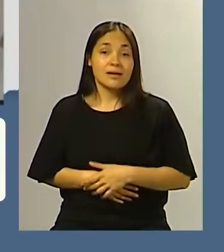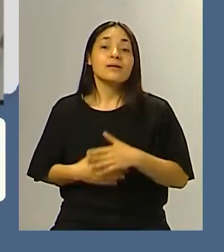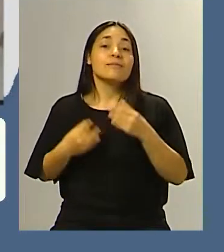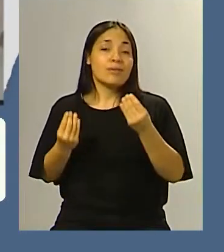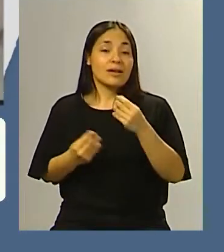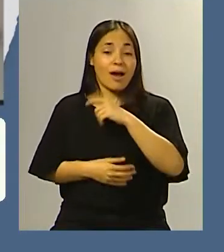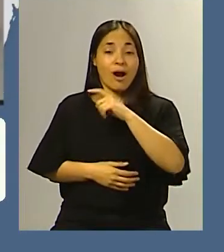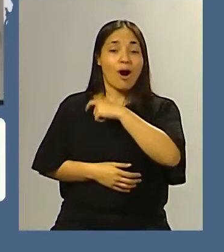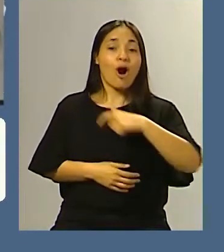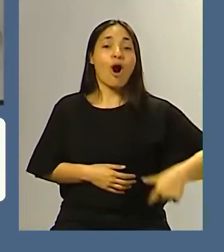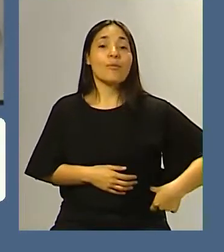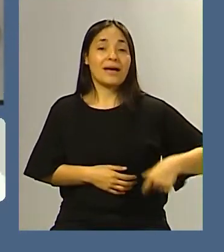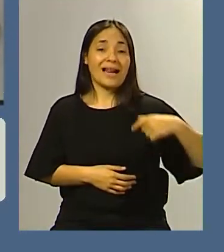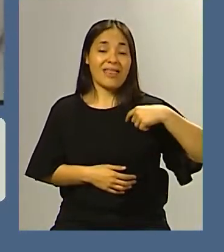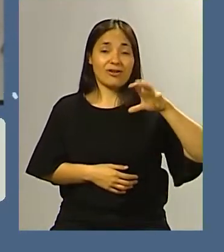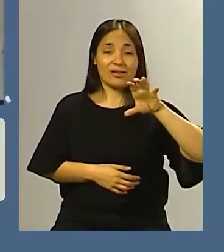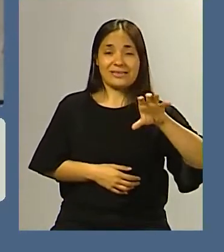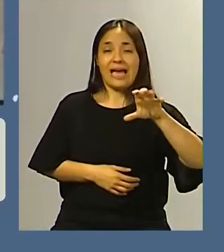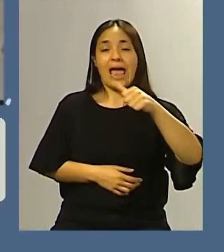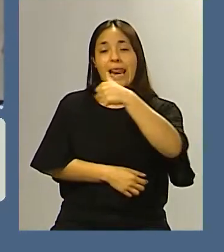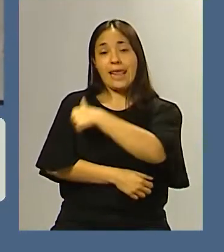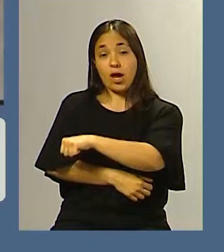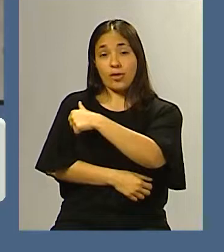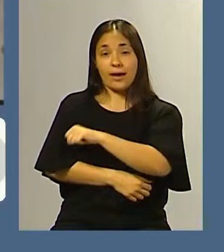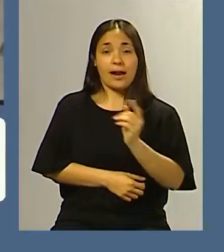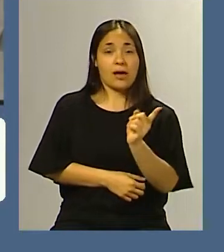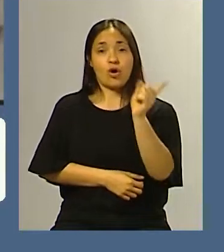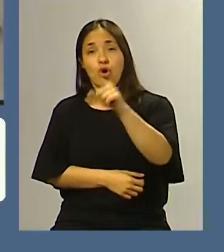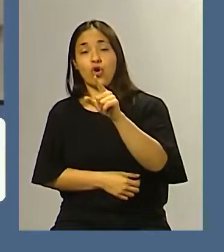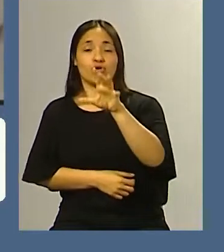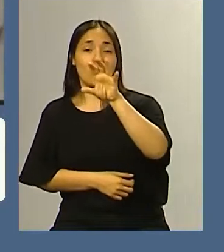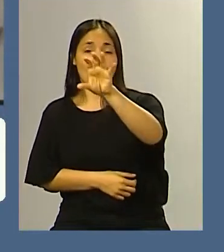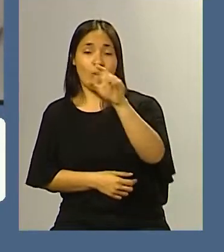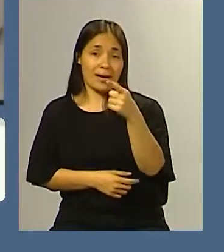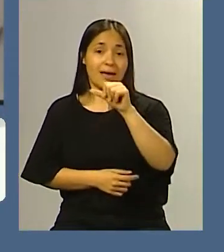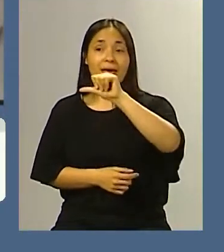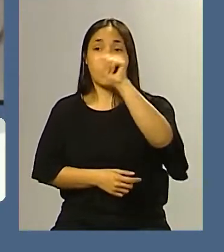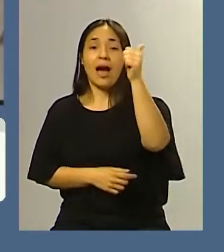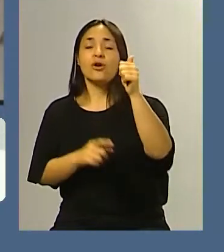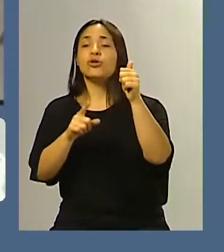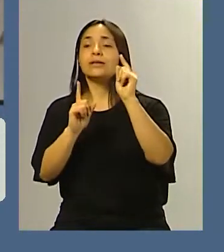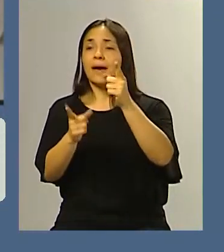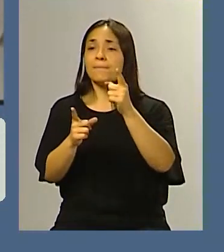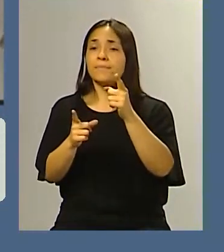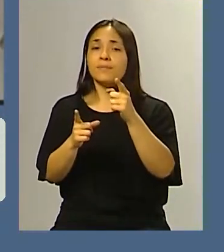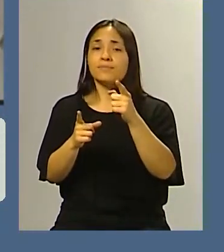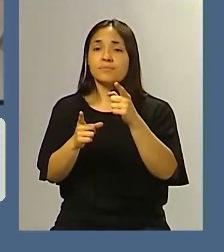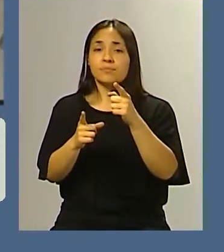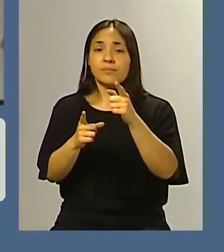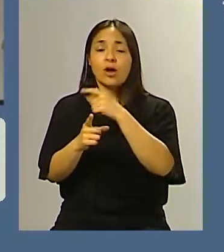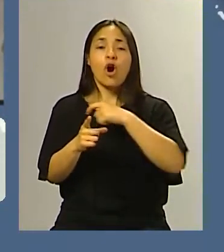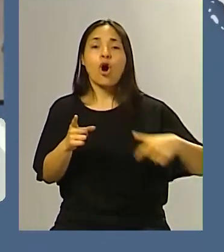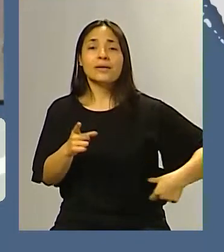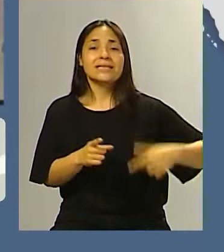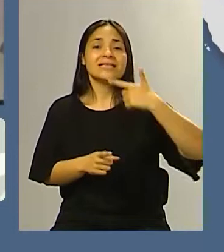los gobernadores de Minas Gerais, de Río de Janeiro, que ganaron de forma contundente, y quien ganó en el gobierno de